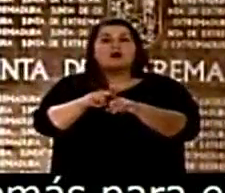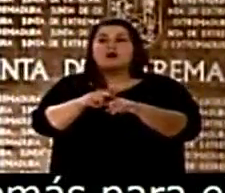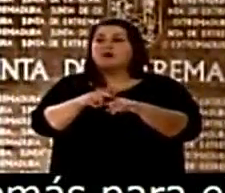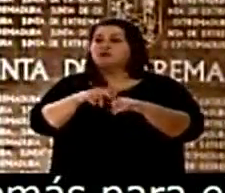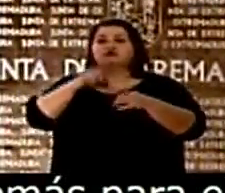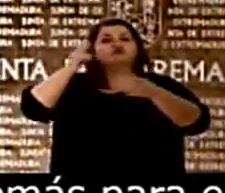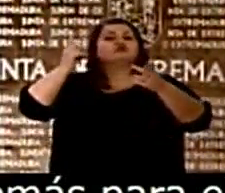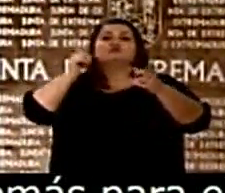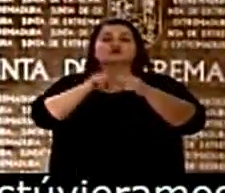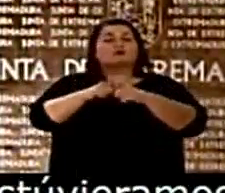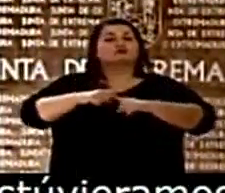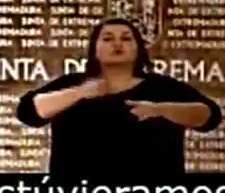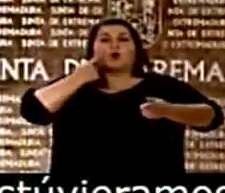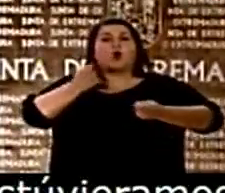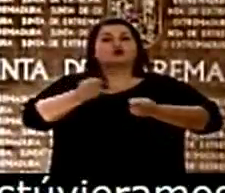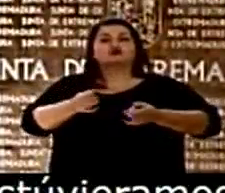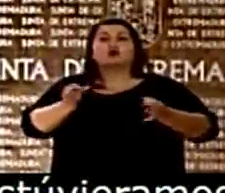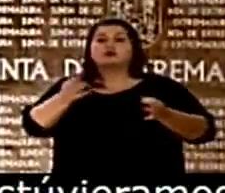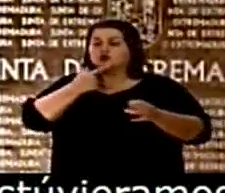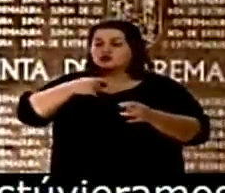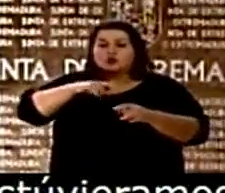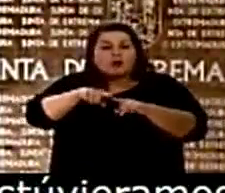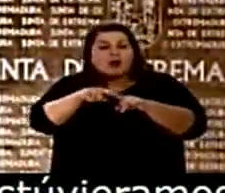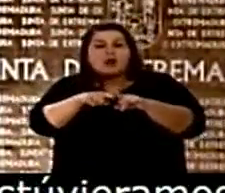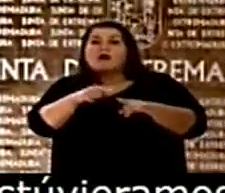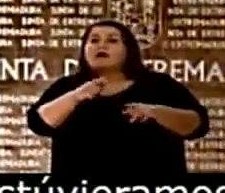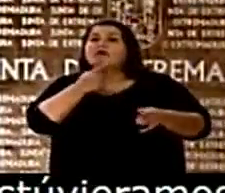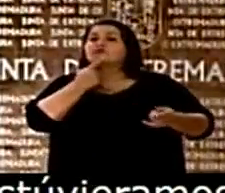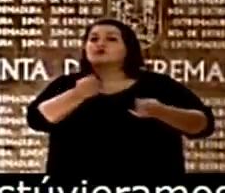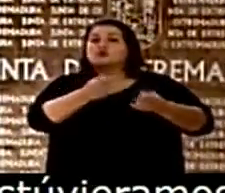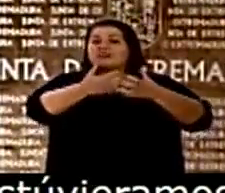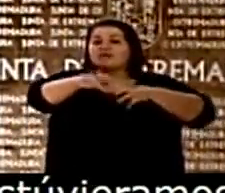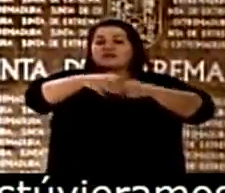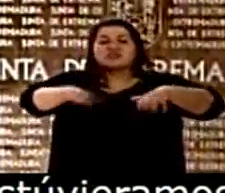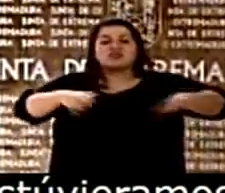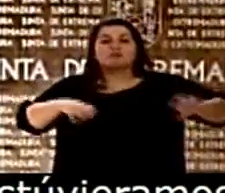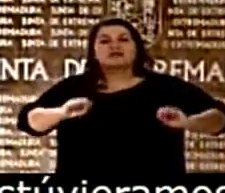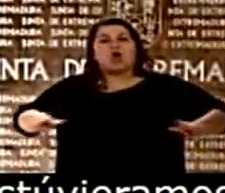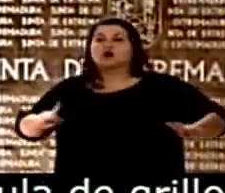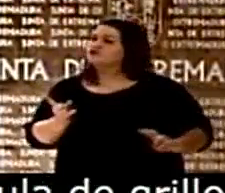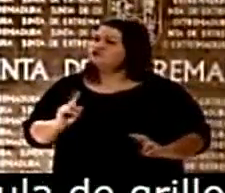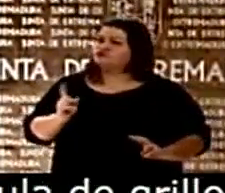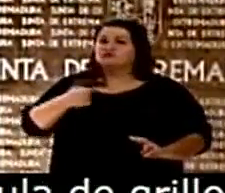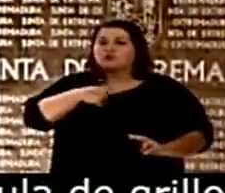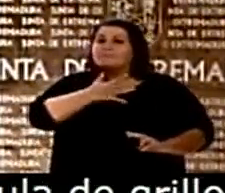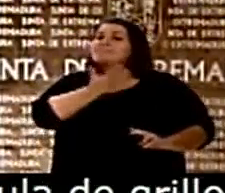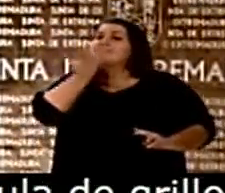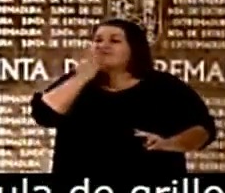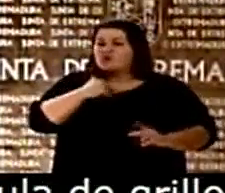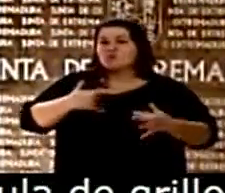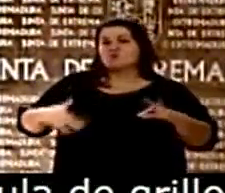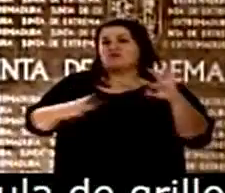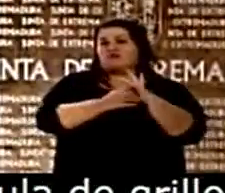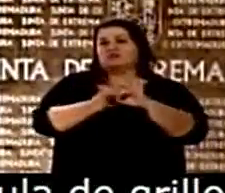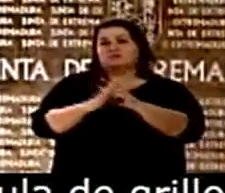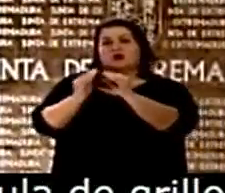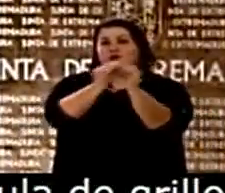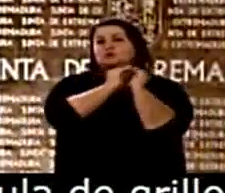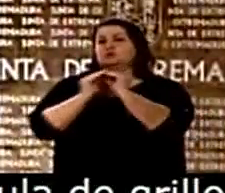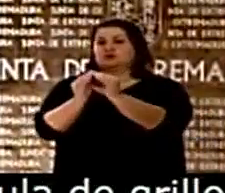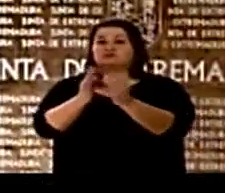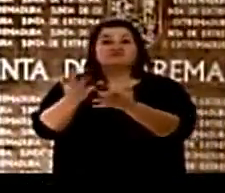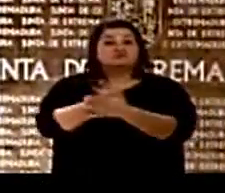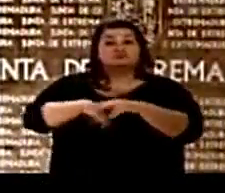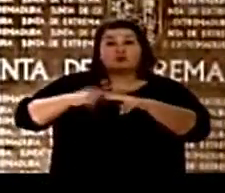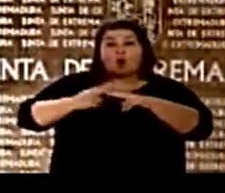que esto fuera una jaula de grillos, por aquello del divide y vencerá, ¿no? Yo voy a insistir en la unidad de acción de todos los